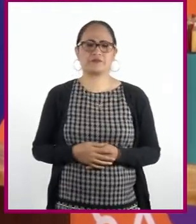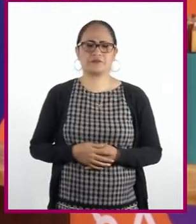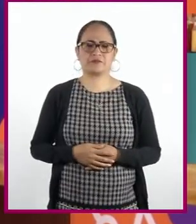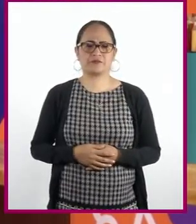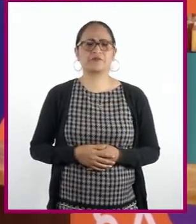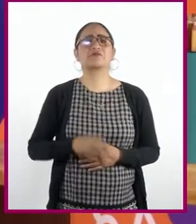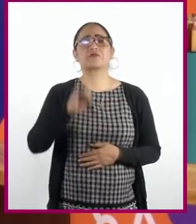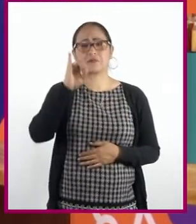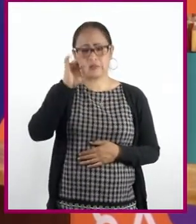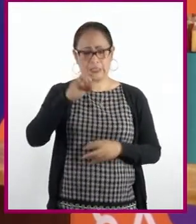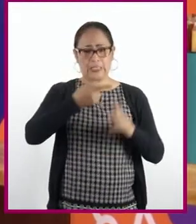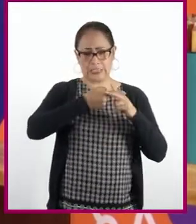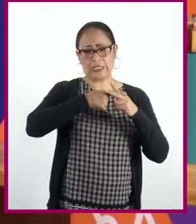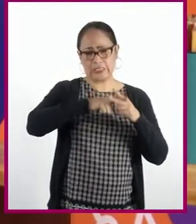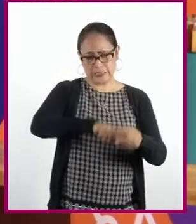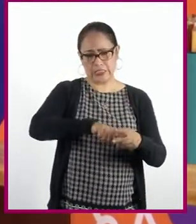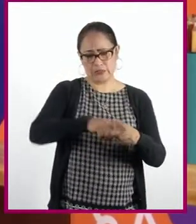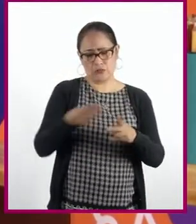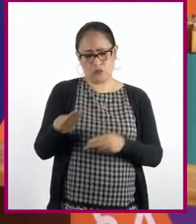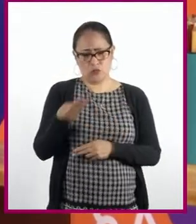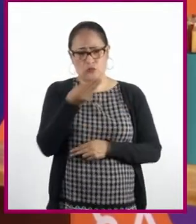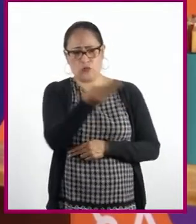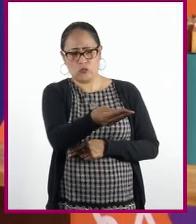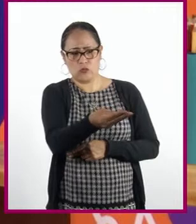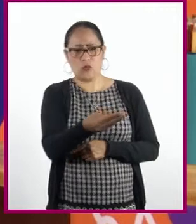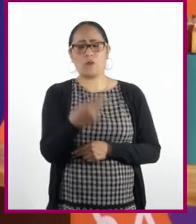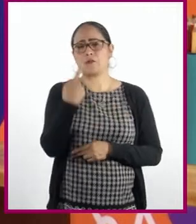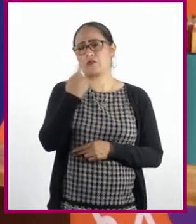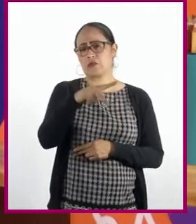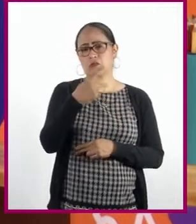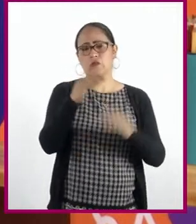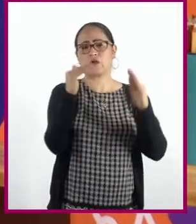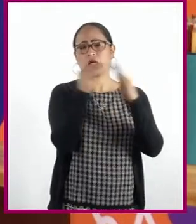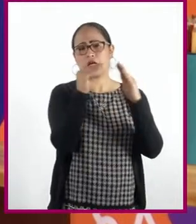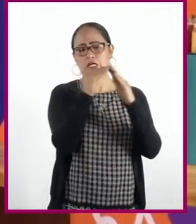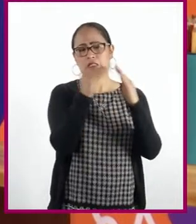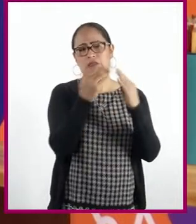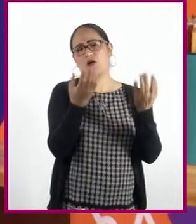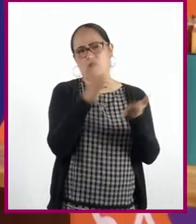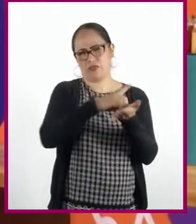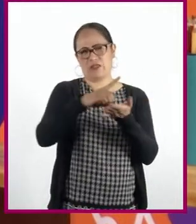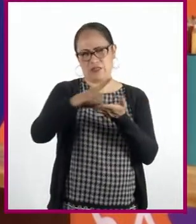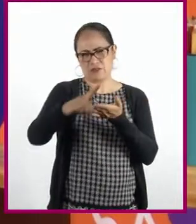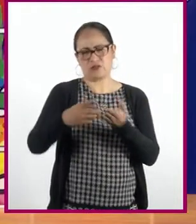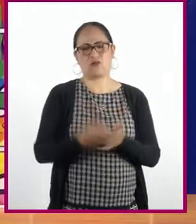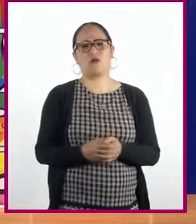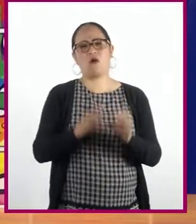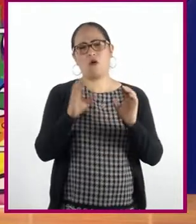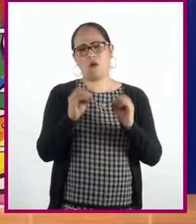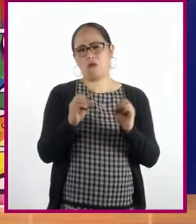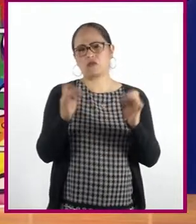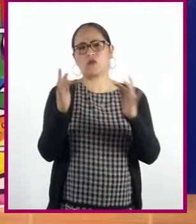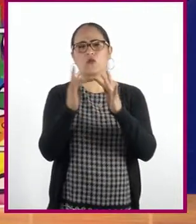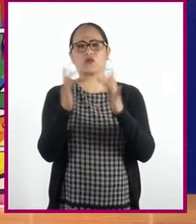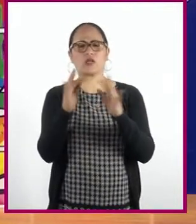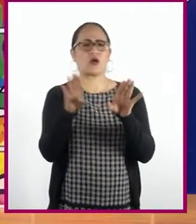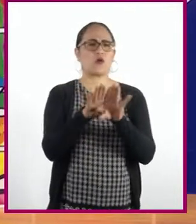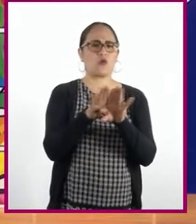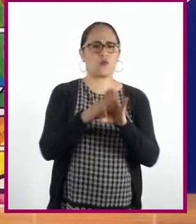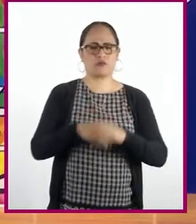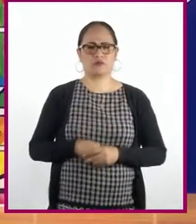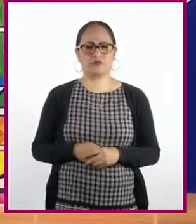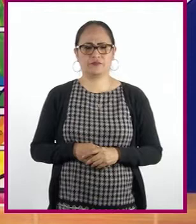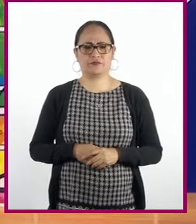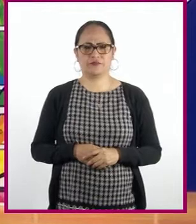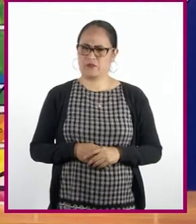del remitente al inicio, así como su dirección y datos de contacto. Otro aspecto que me llamó la atención